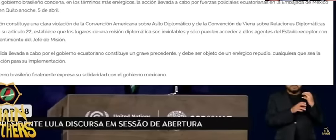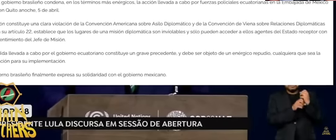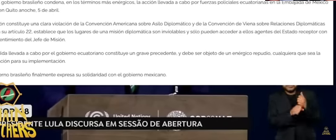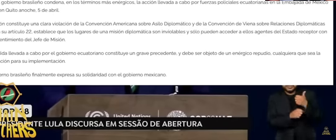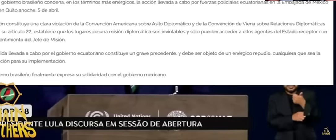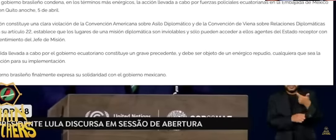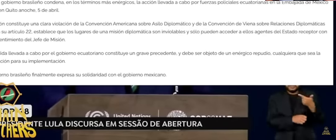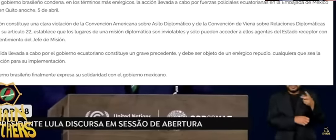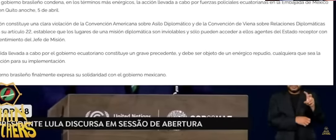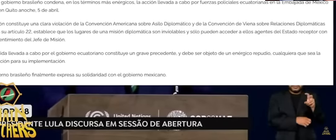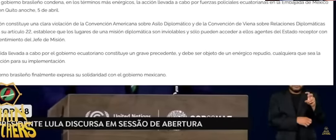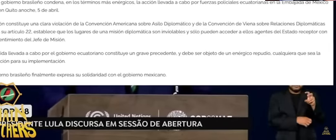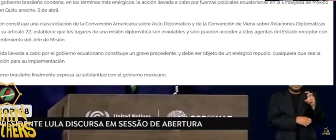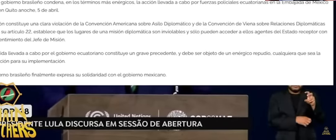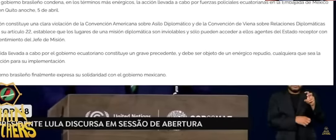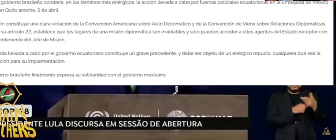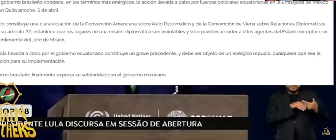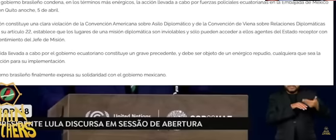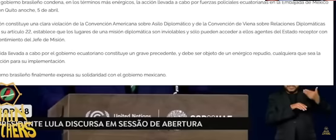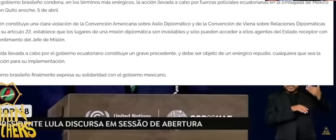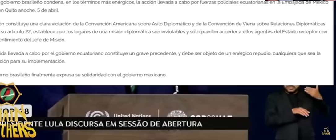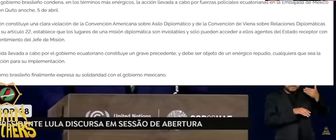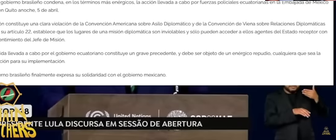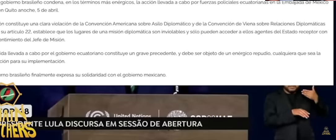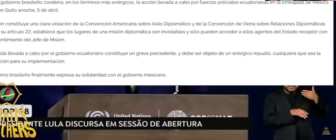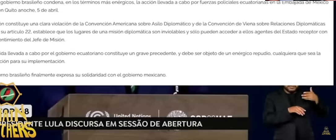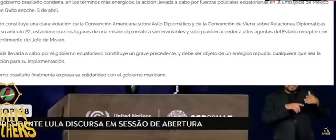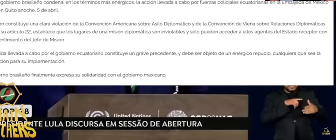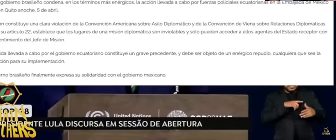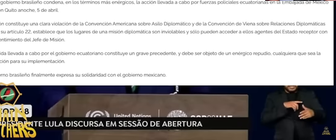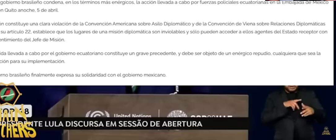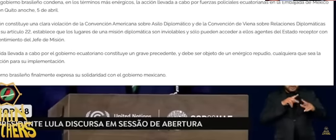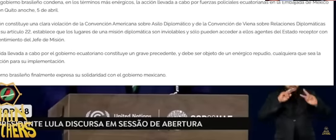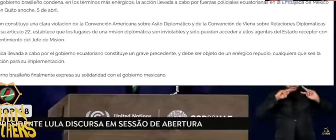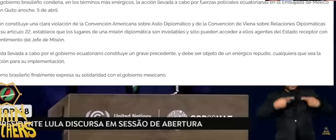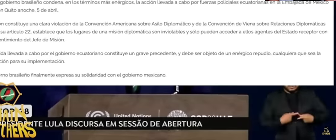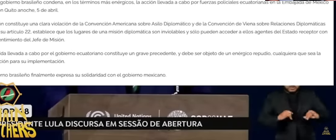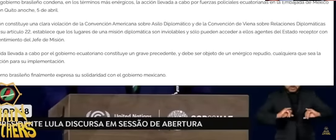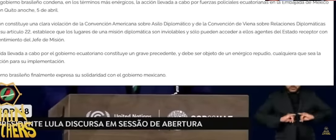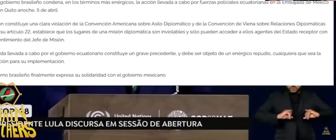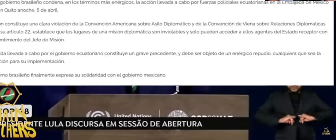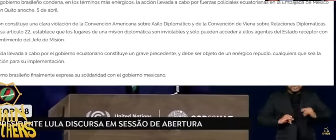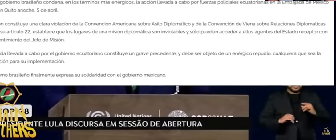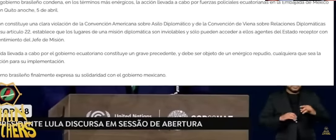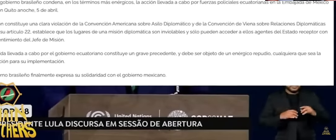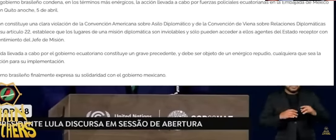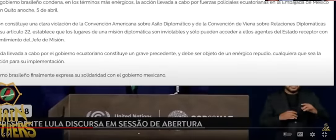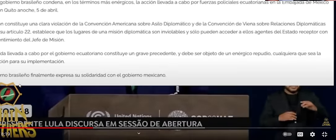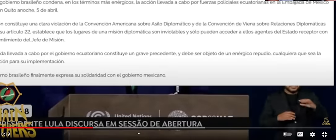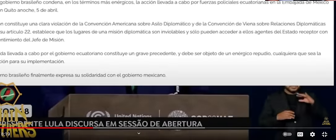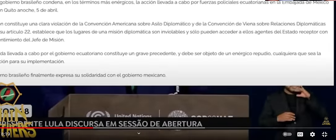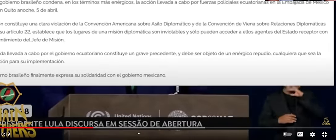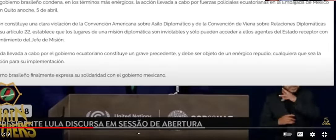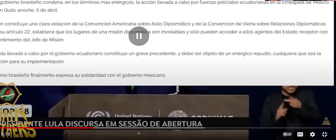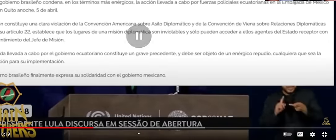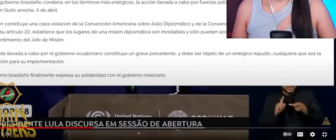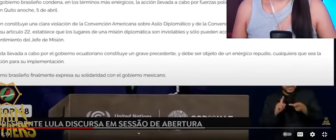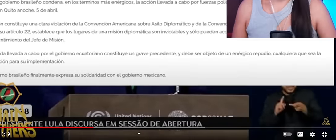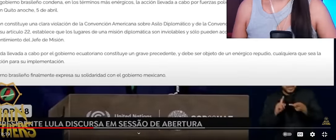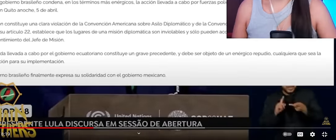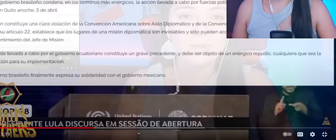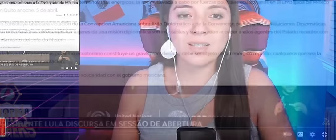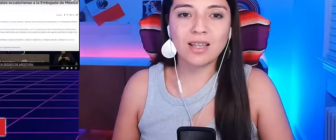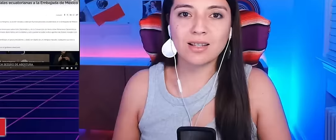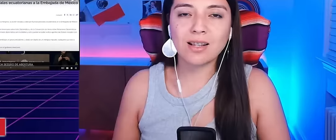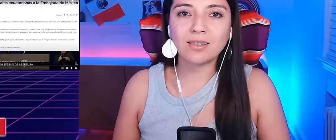justificación para su implementación. El gobierno brasileño finalmente expresa su solidaridad con el gobierno mexicano. De